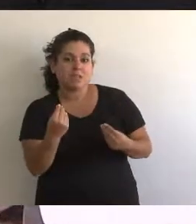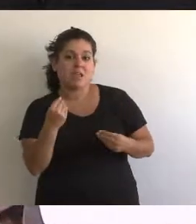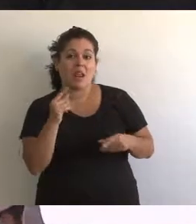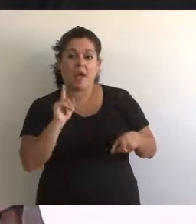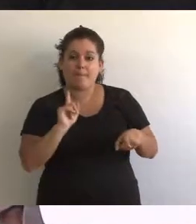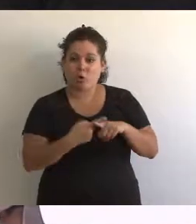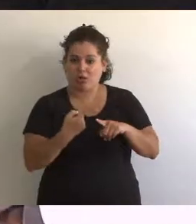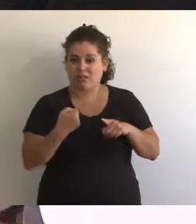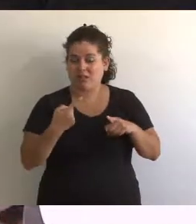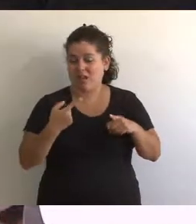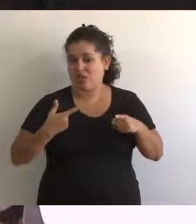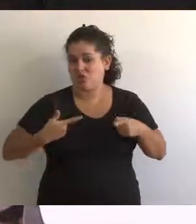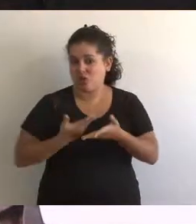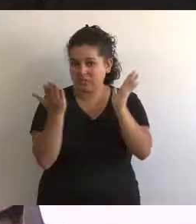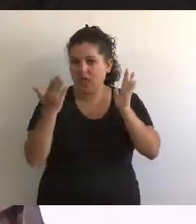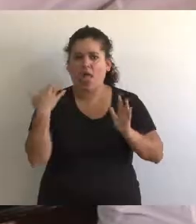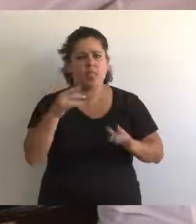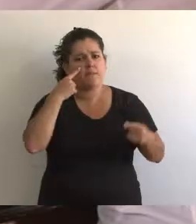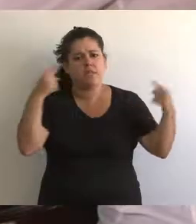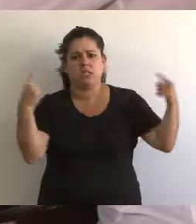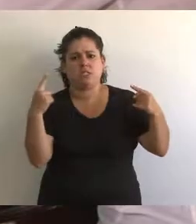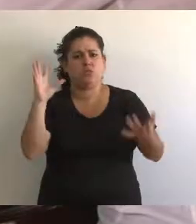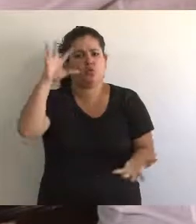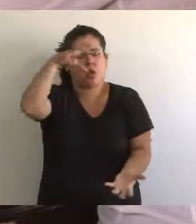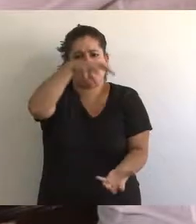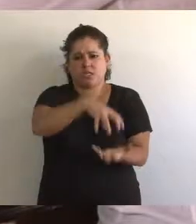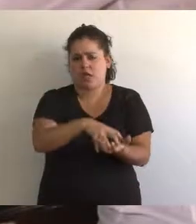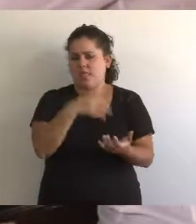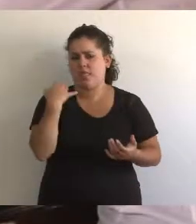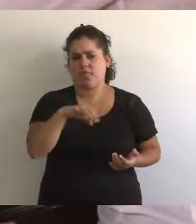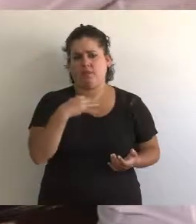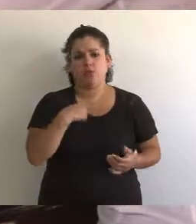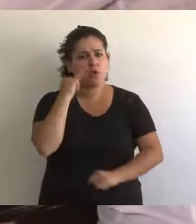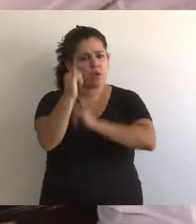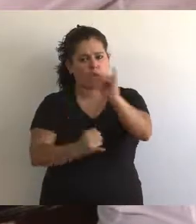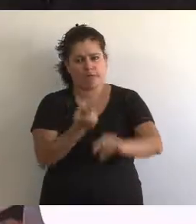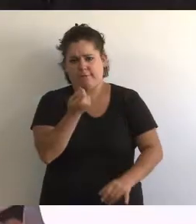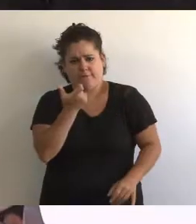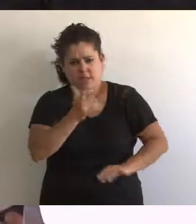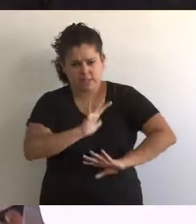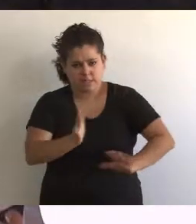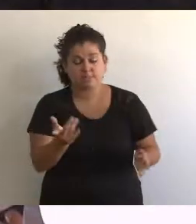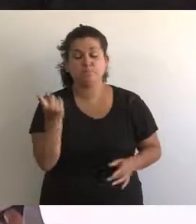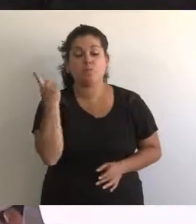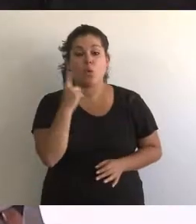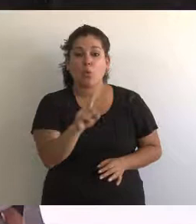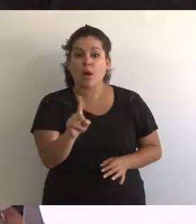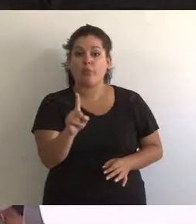esto es que la política pública social debe estar institucionalizada. Y yo lo cuento de una manera muy